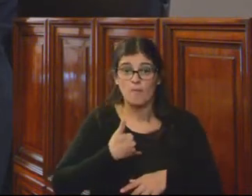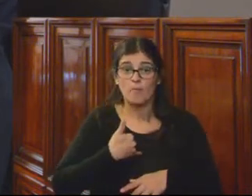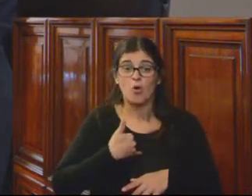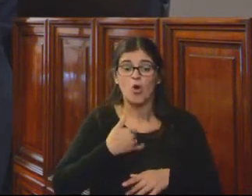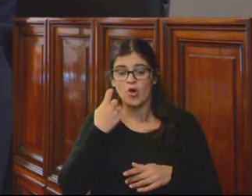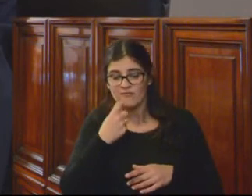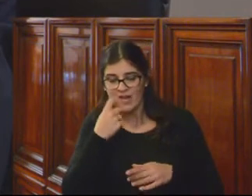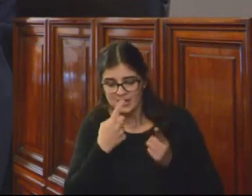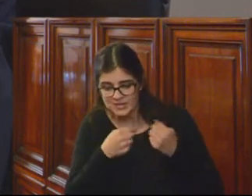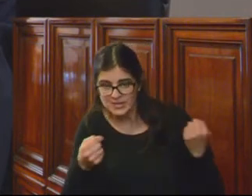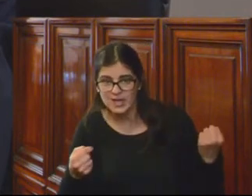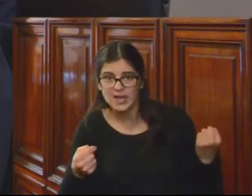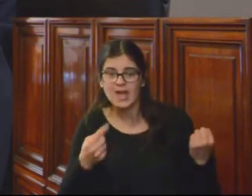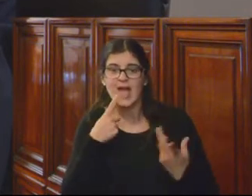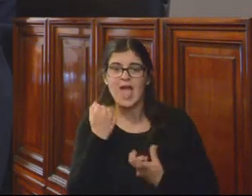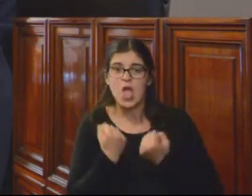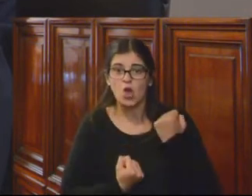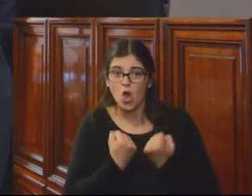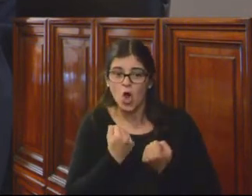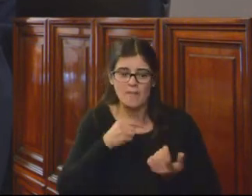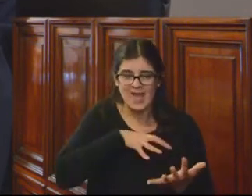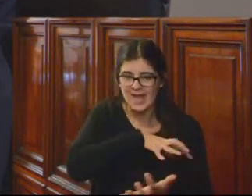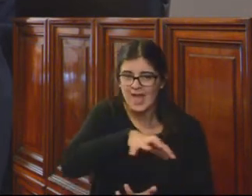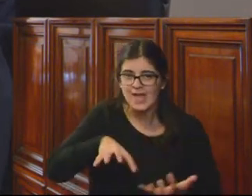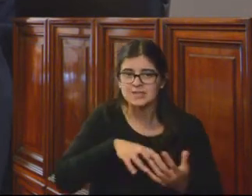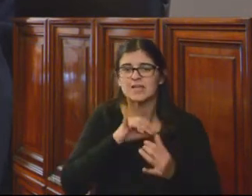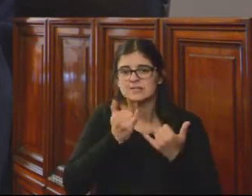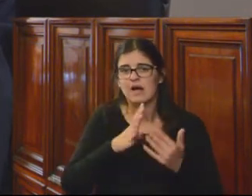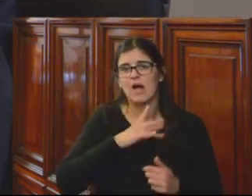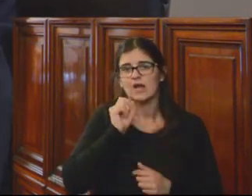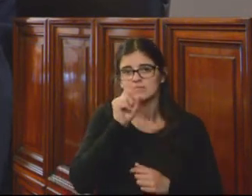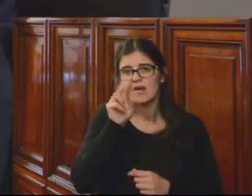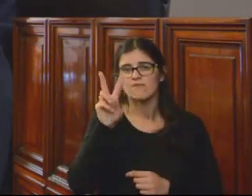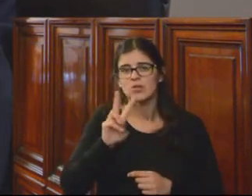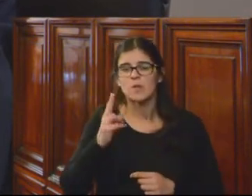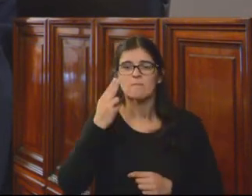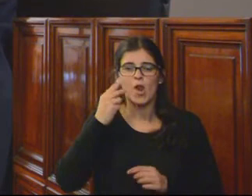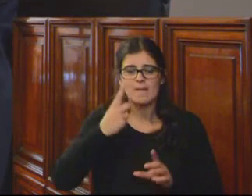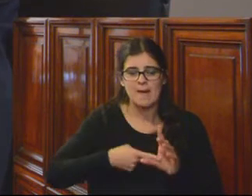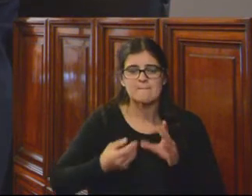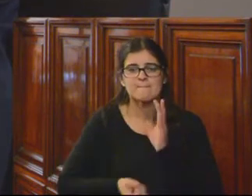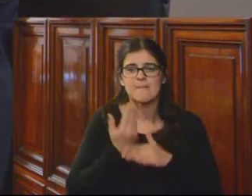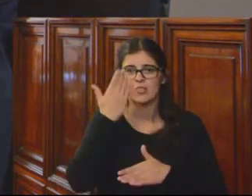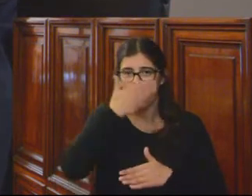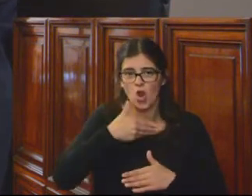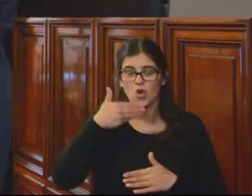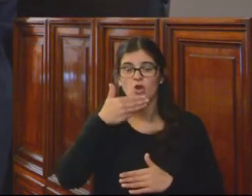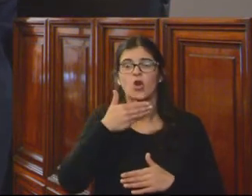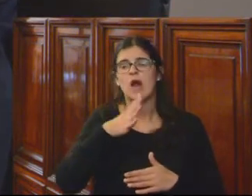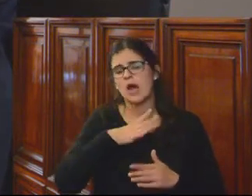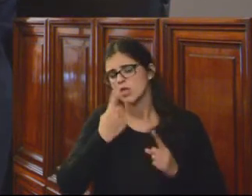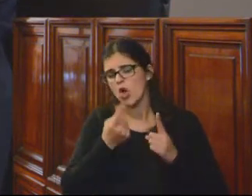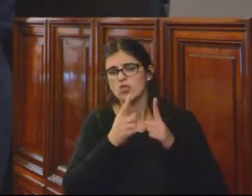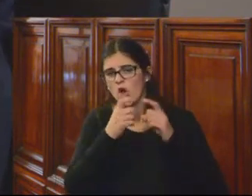de recursos económicos, la crisis que ha sufrido Venezuela por el tema del petróleo y y otro tipo